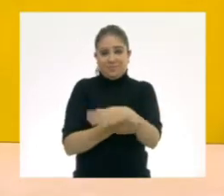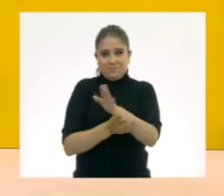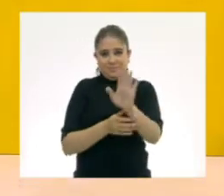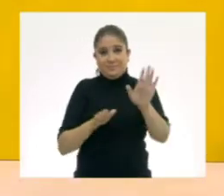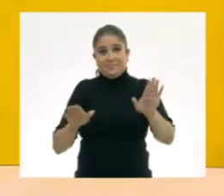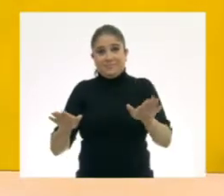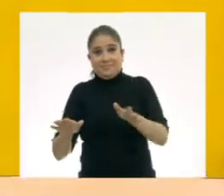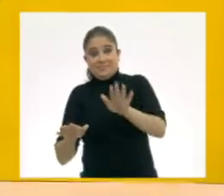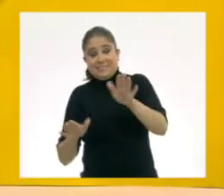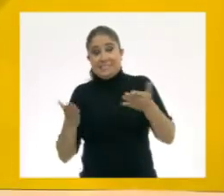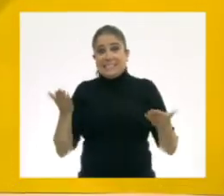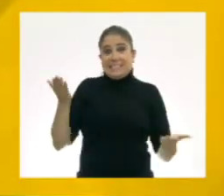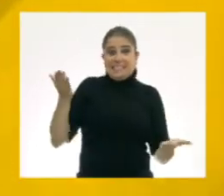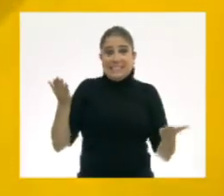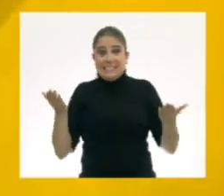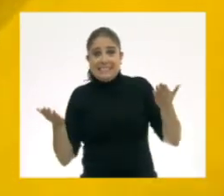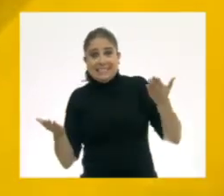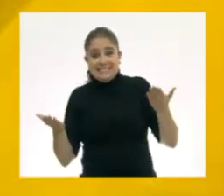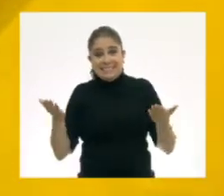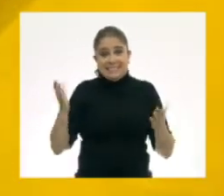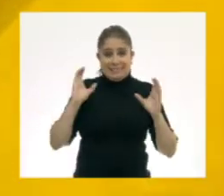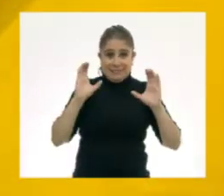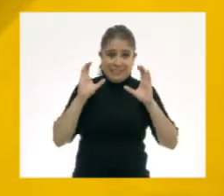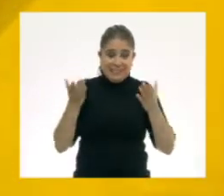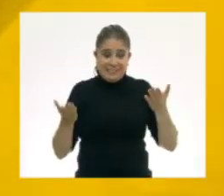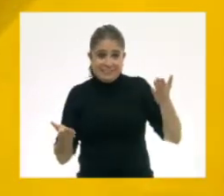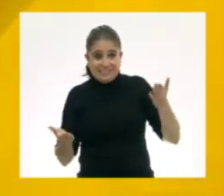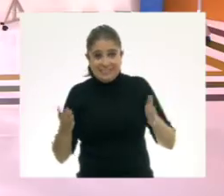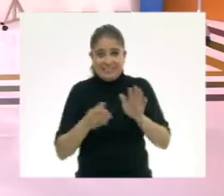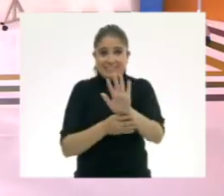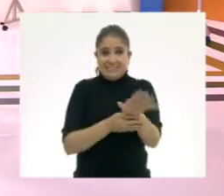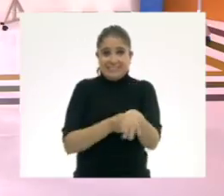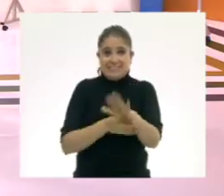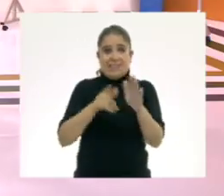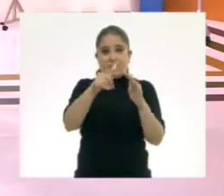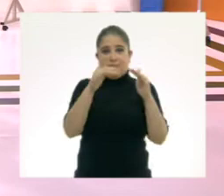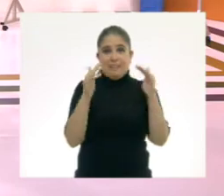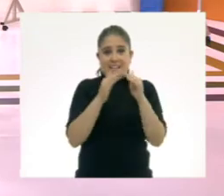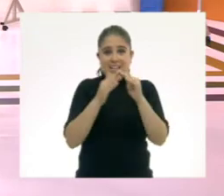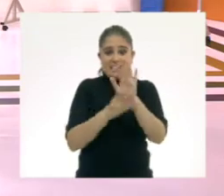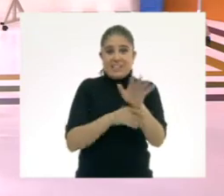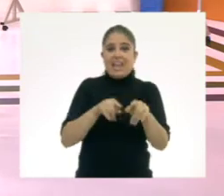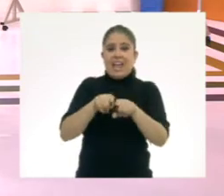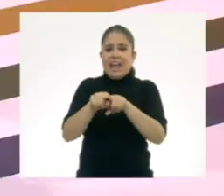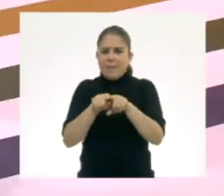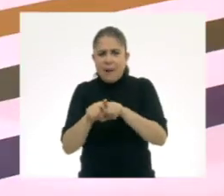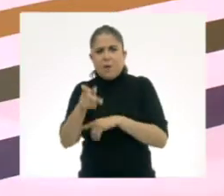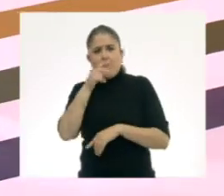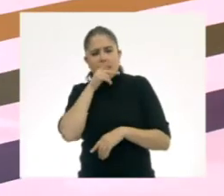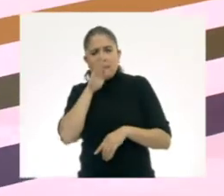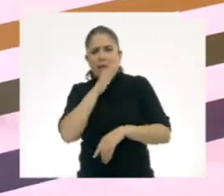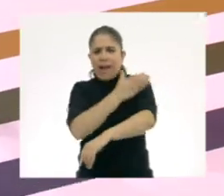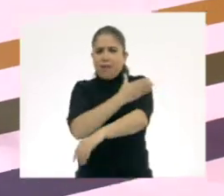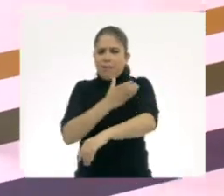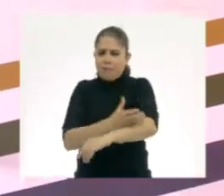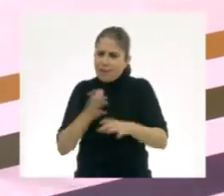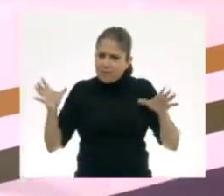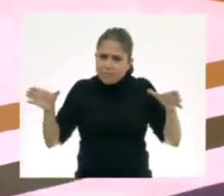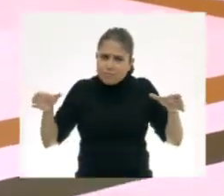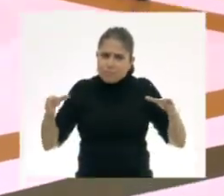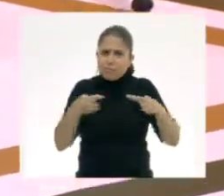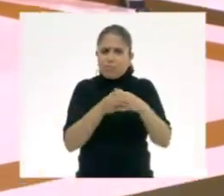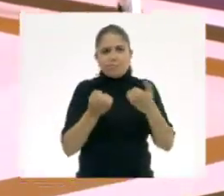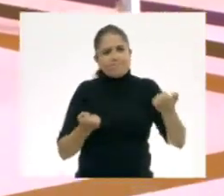inténtenlo, el equilibrio, ¿sí? Ahí háganlo en casita, con sus hermanos, con sus papás, con sus